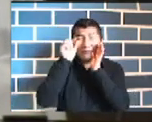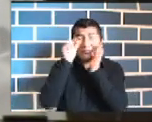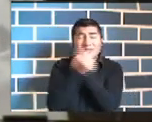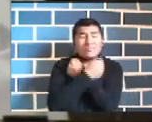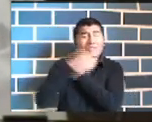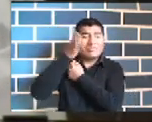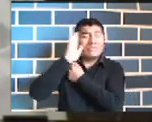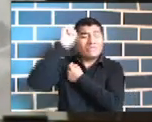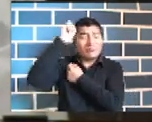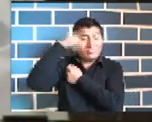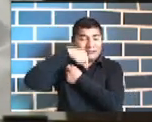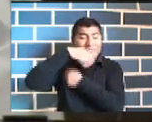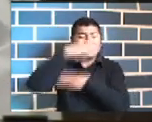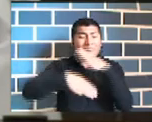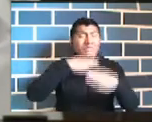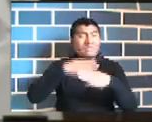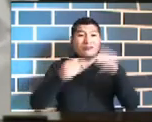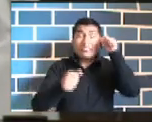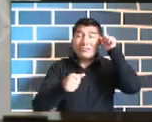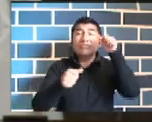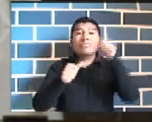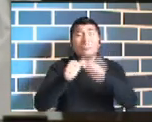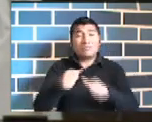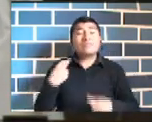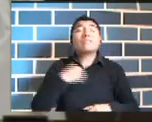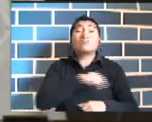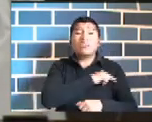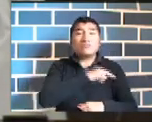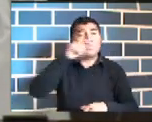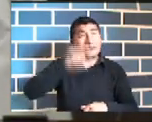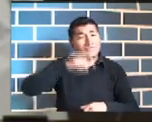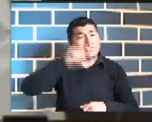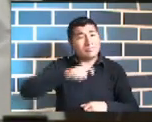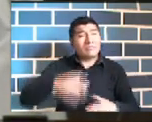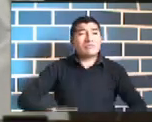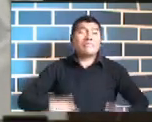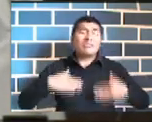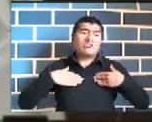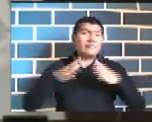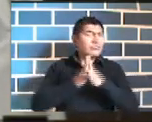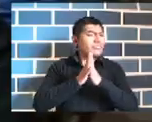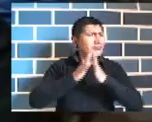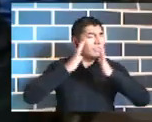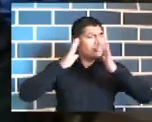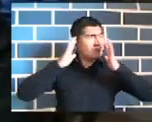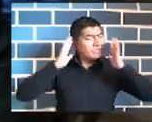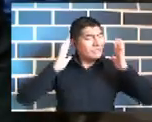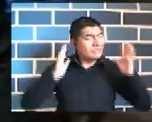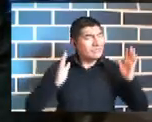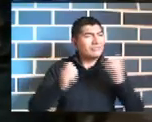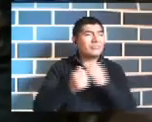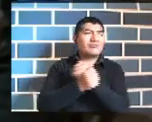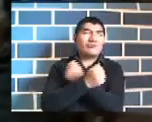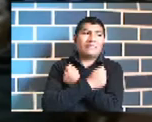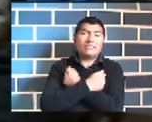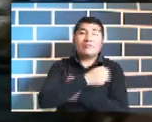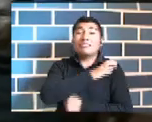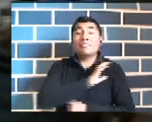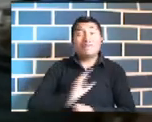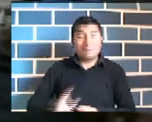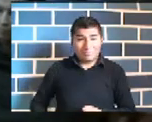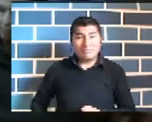Dios en este mundo, nos recuerdan que nosotros debemos vivir intensamente el amor de